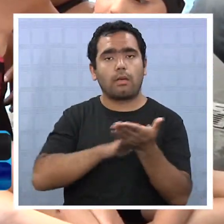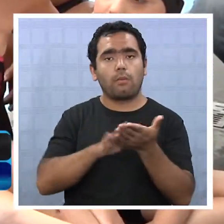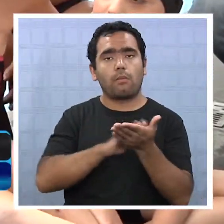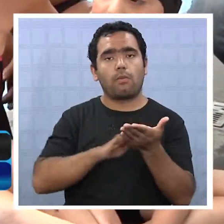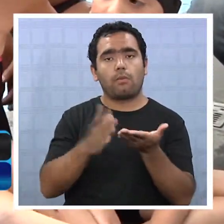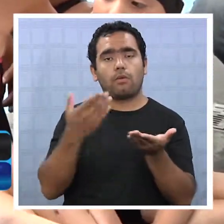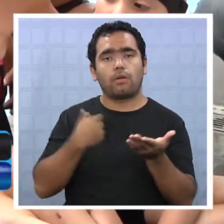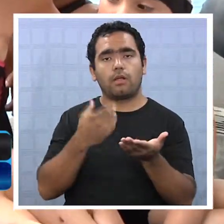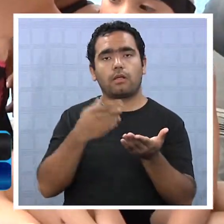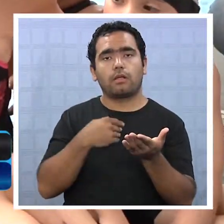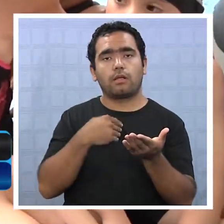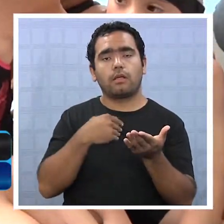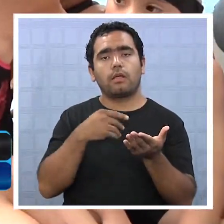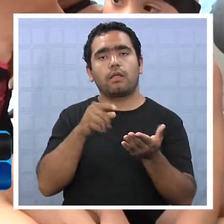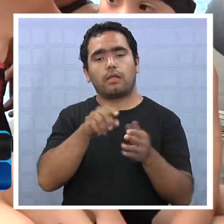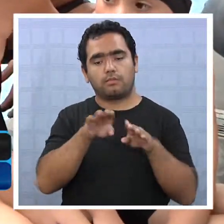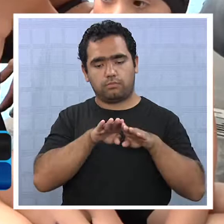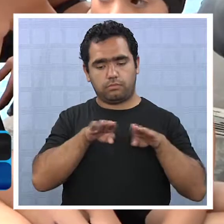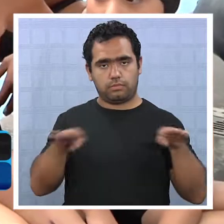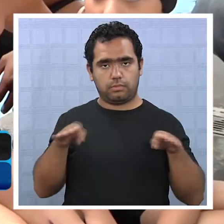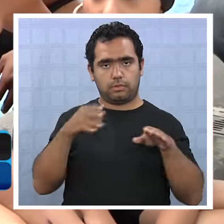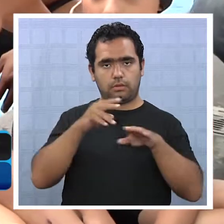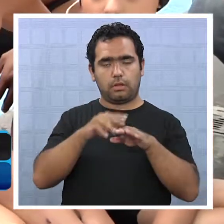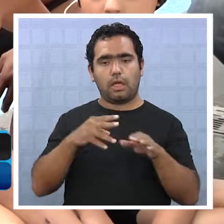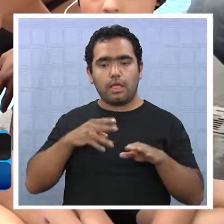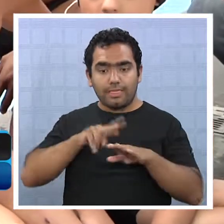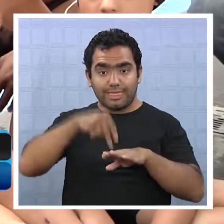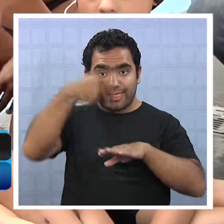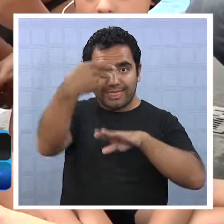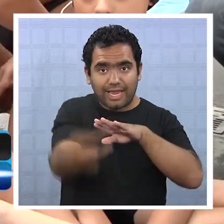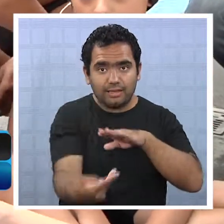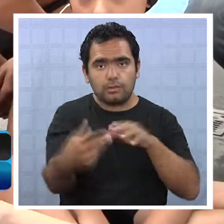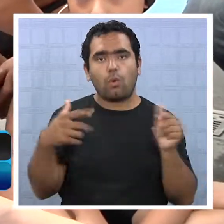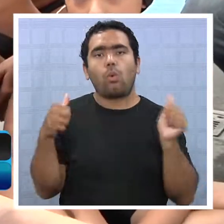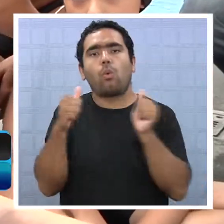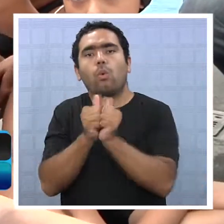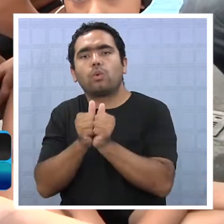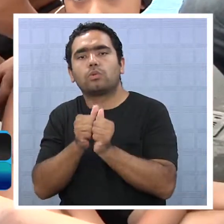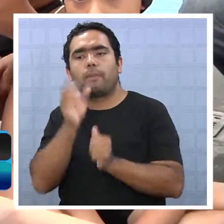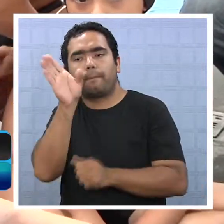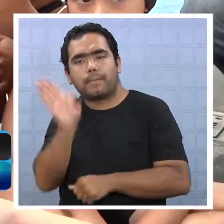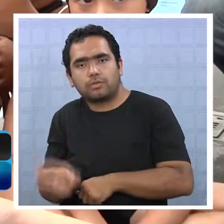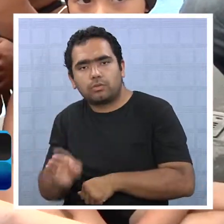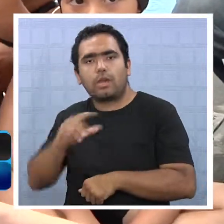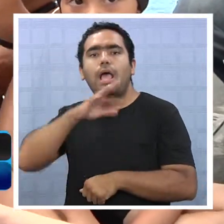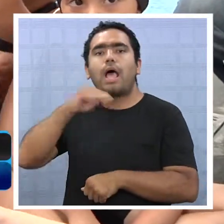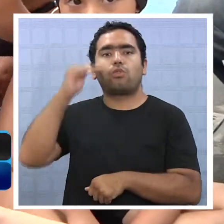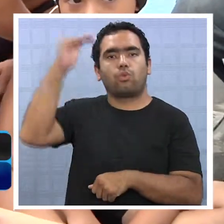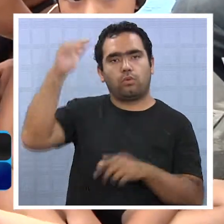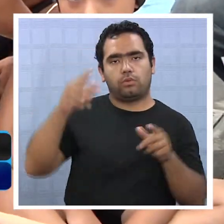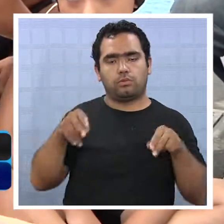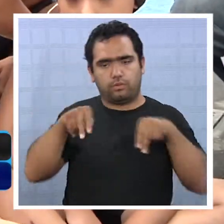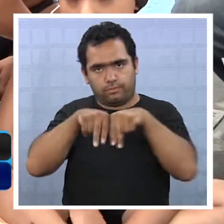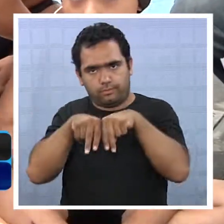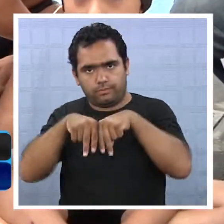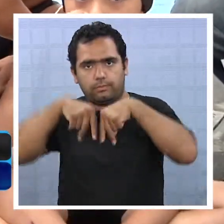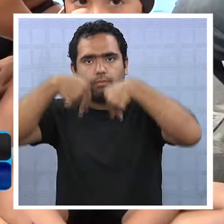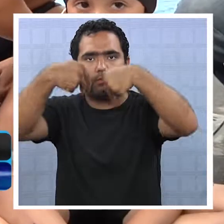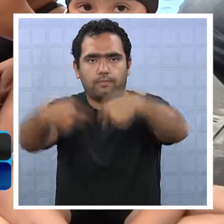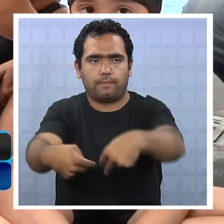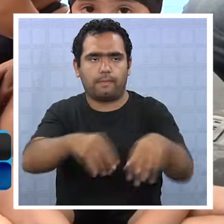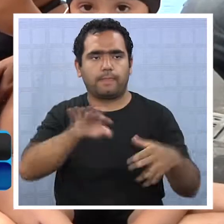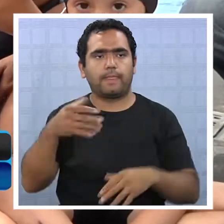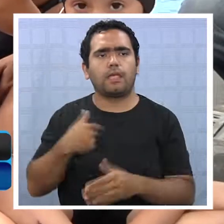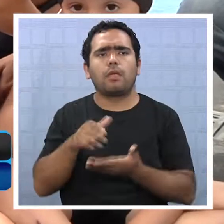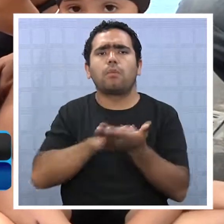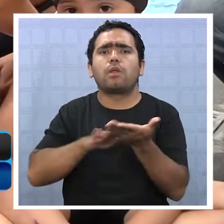con un adulto. ¿Con un adulto? Eso sí se puede hacer porque está bien. ¿Y lo que